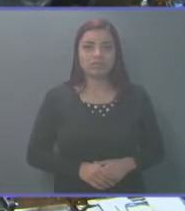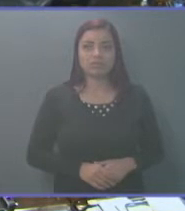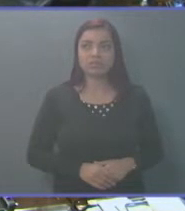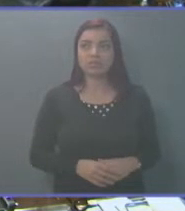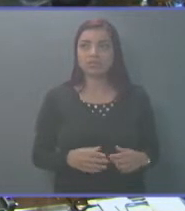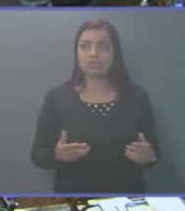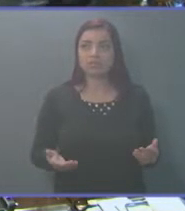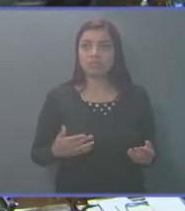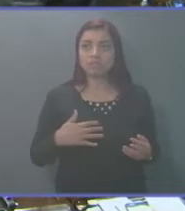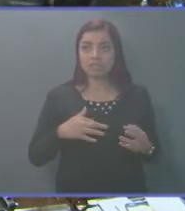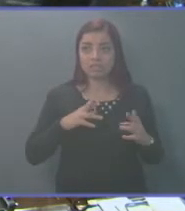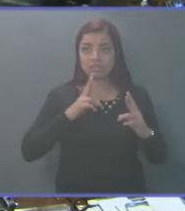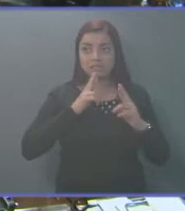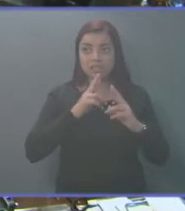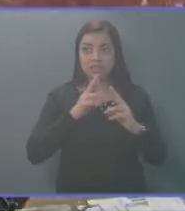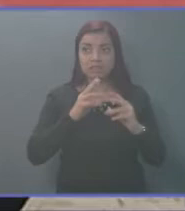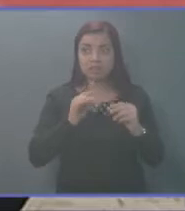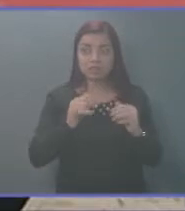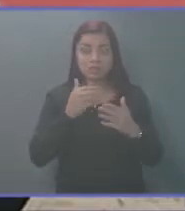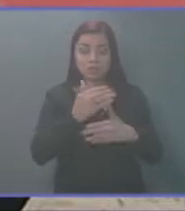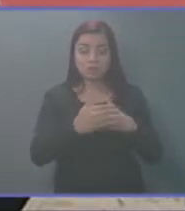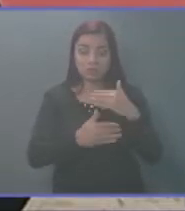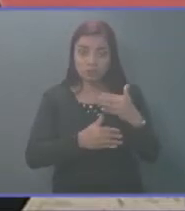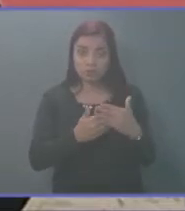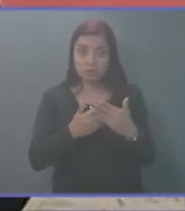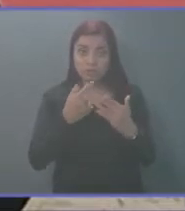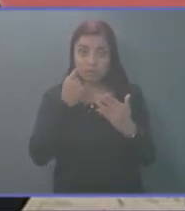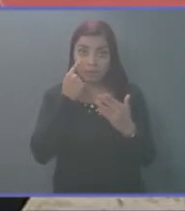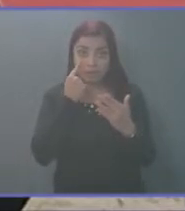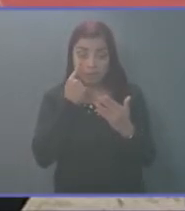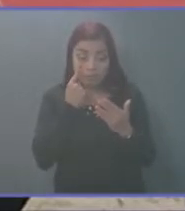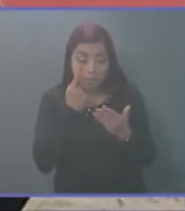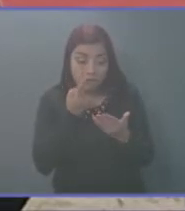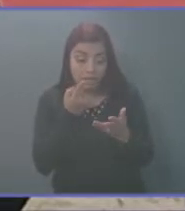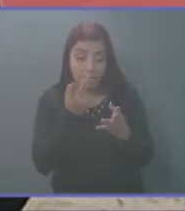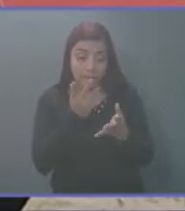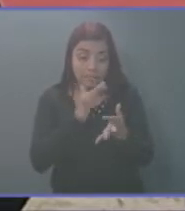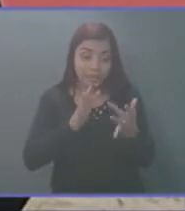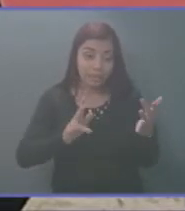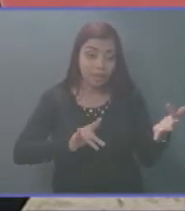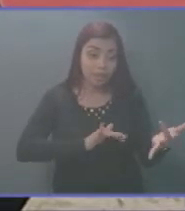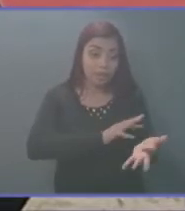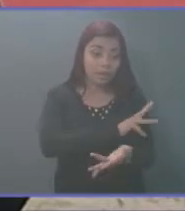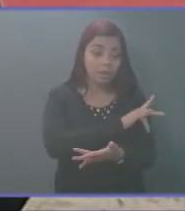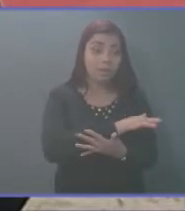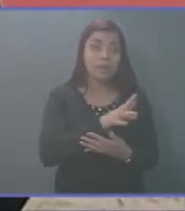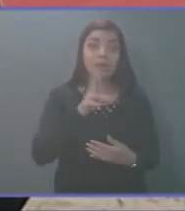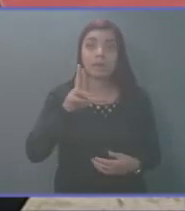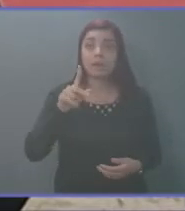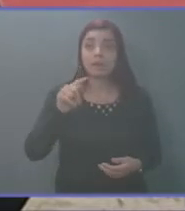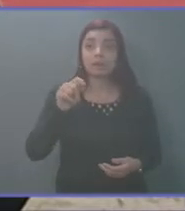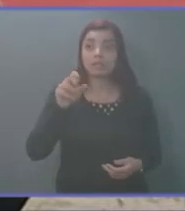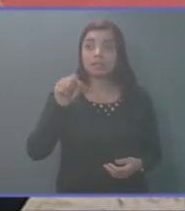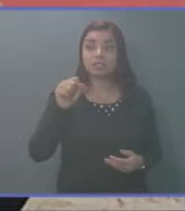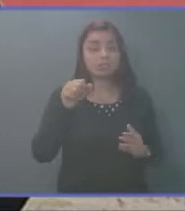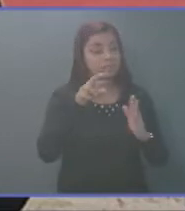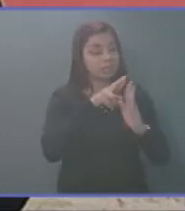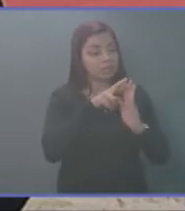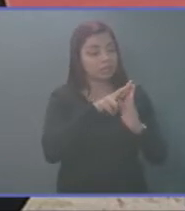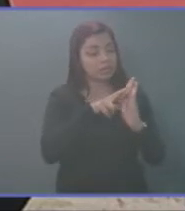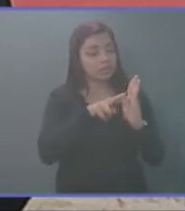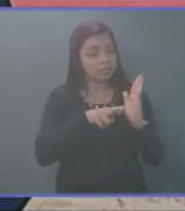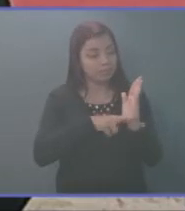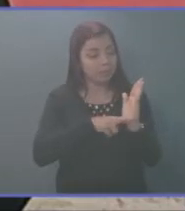Las funciones de vigilancia de saneamiento ambiental las da el RTS, la